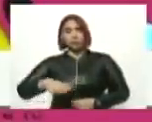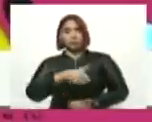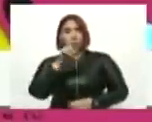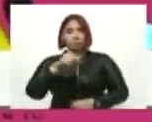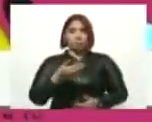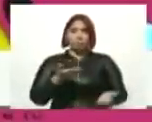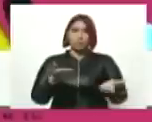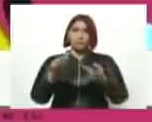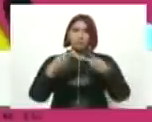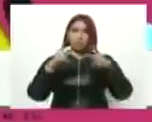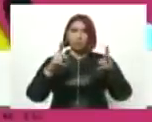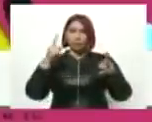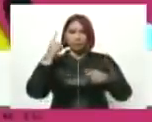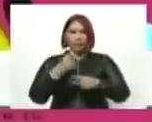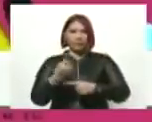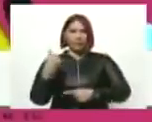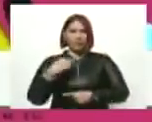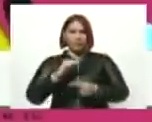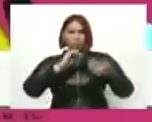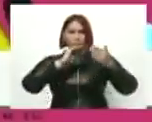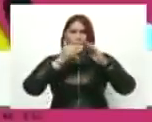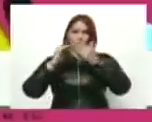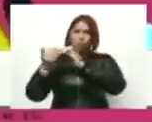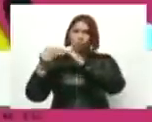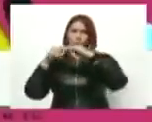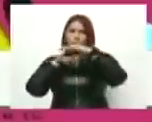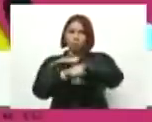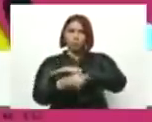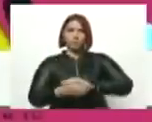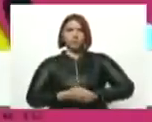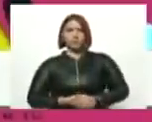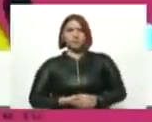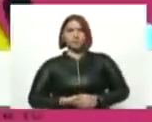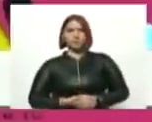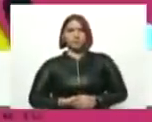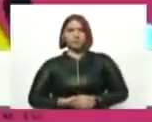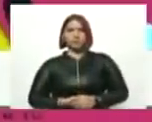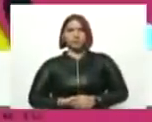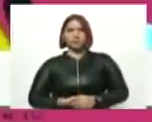públicos, debe tener en las comunas